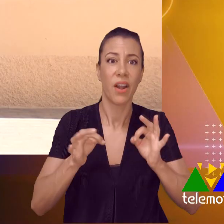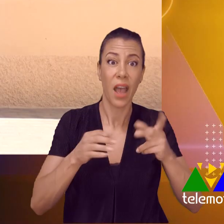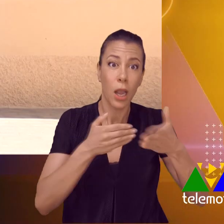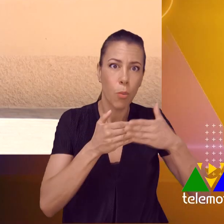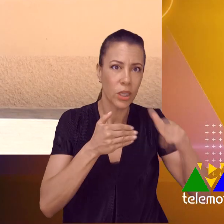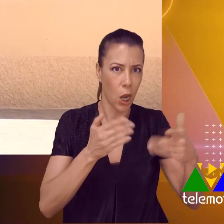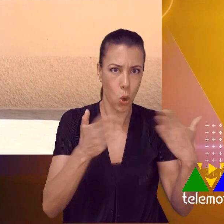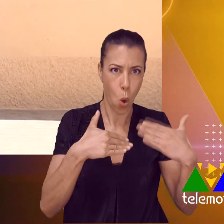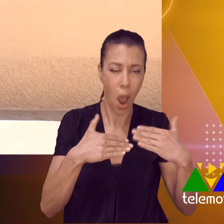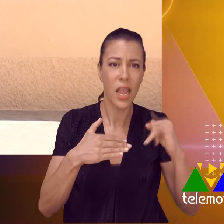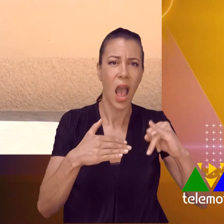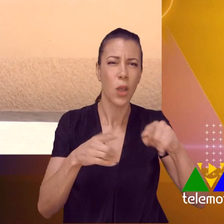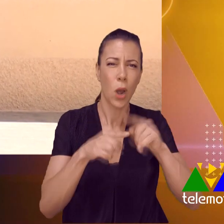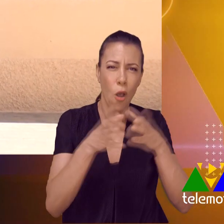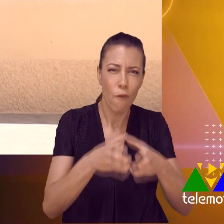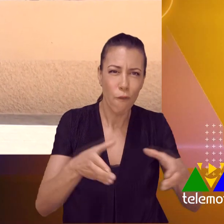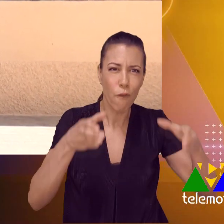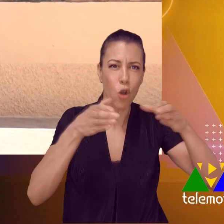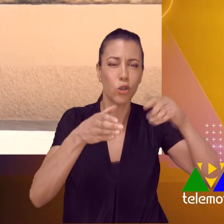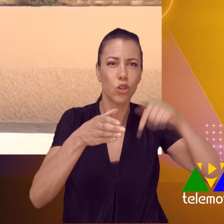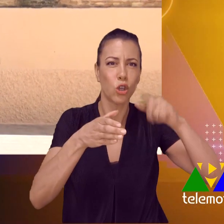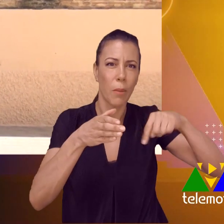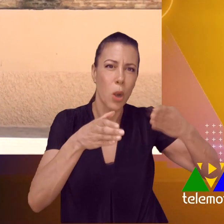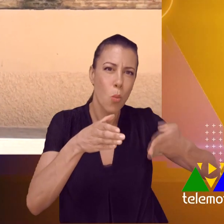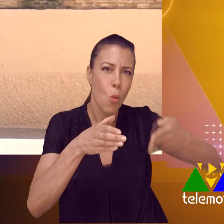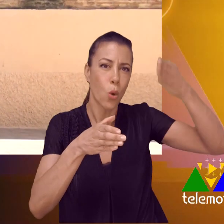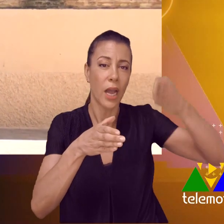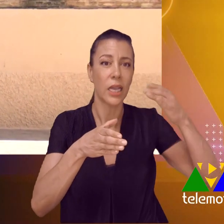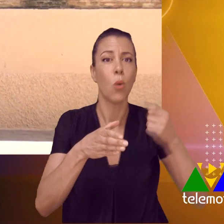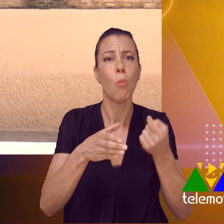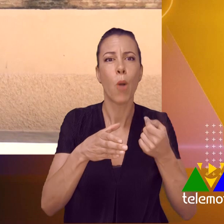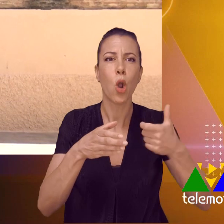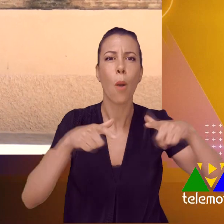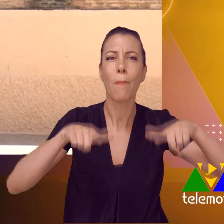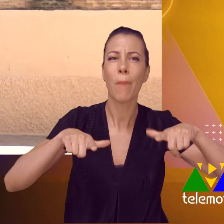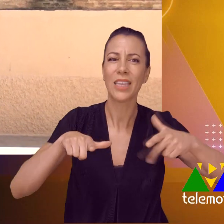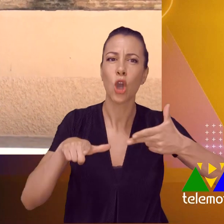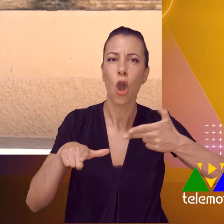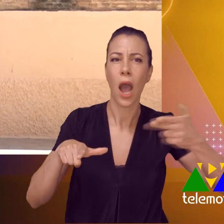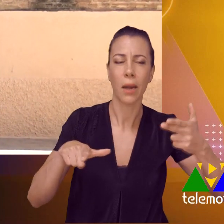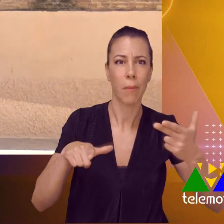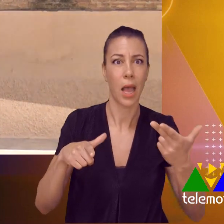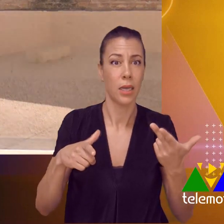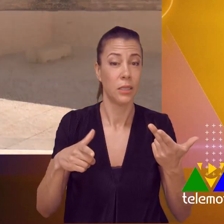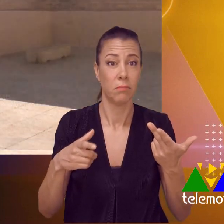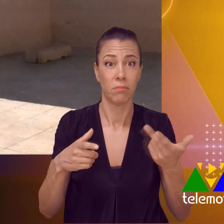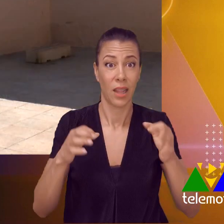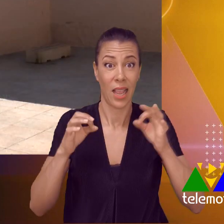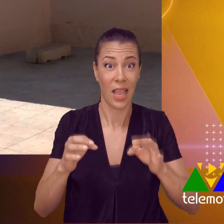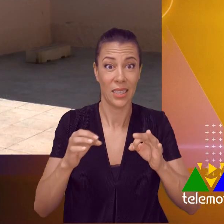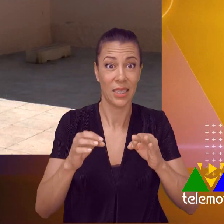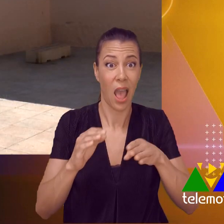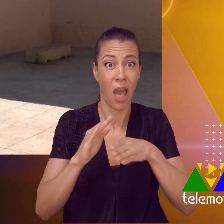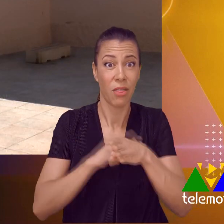había un foso, había murallas, y es decir que un poco el patio de armas era parte de lo que hoy es la Plaza de Libertad.